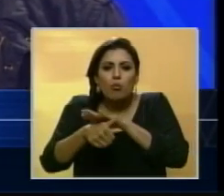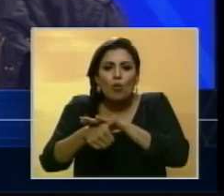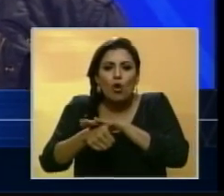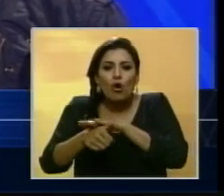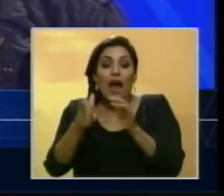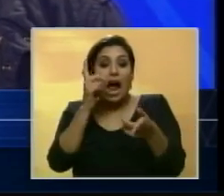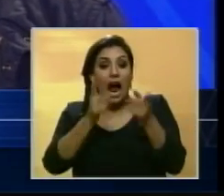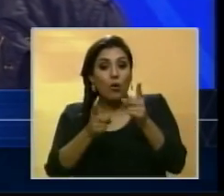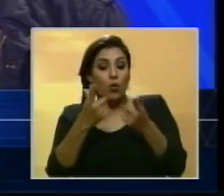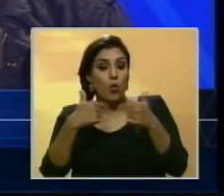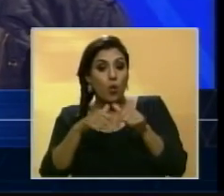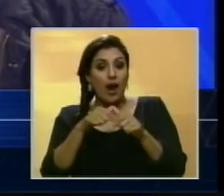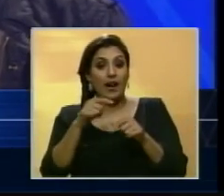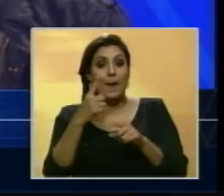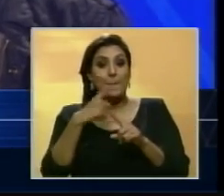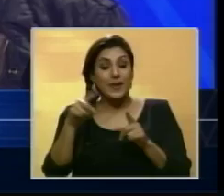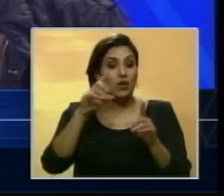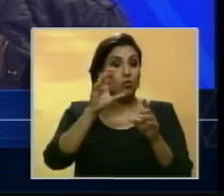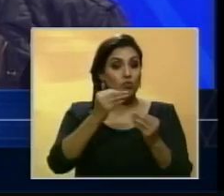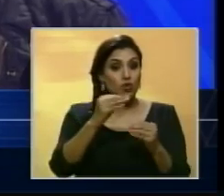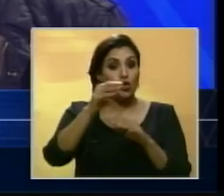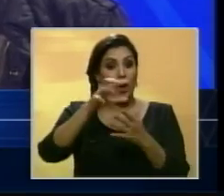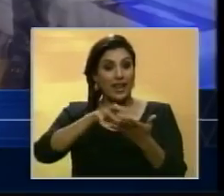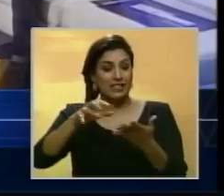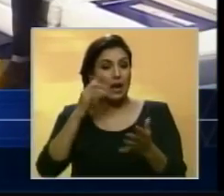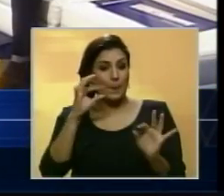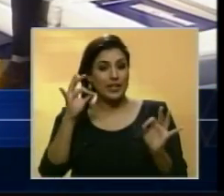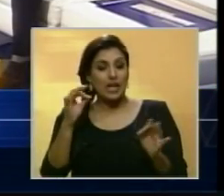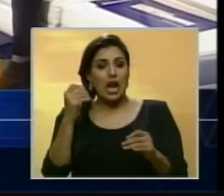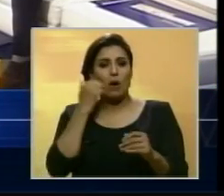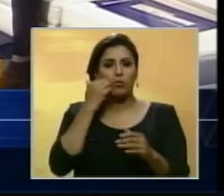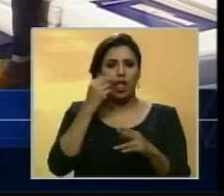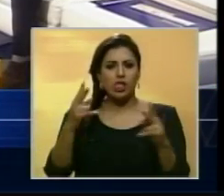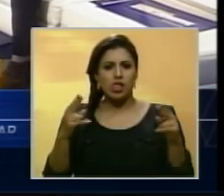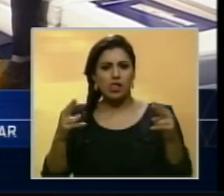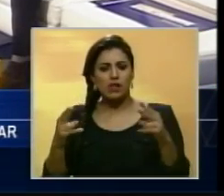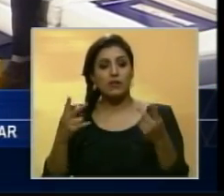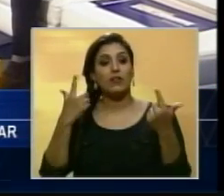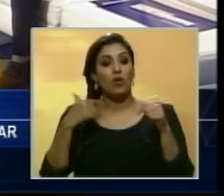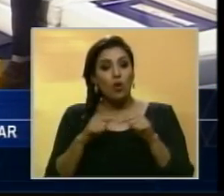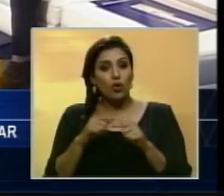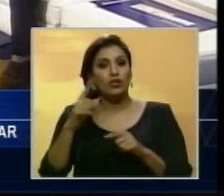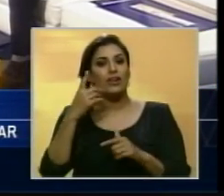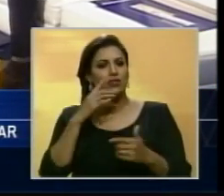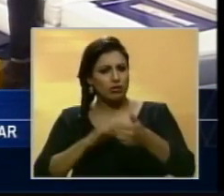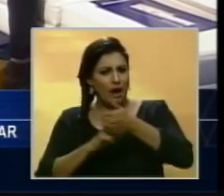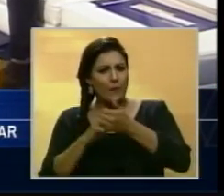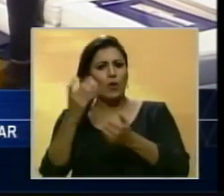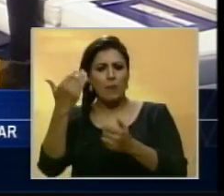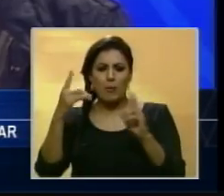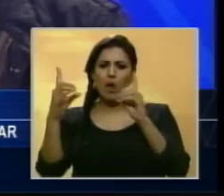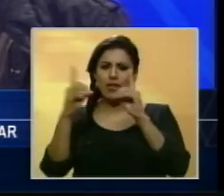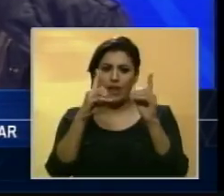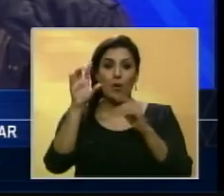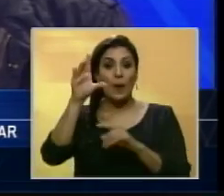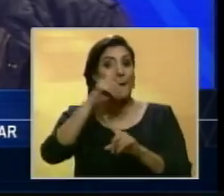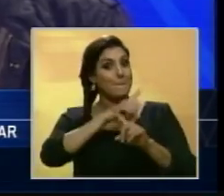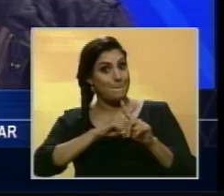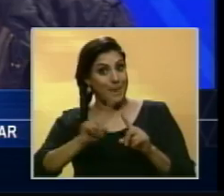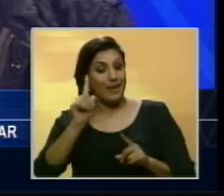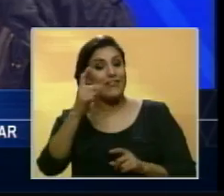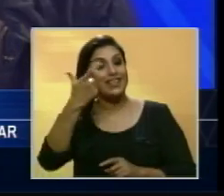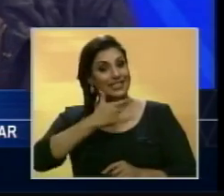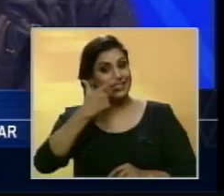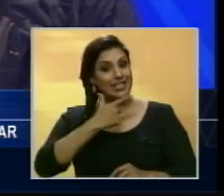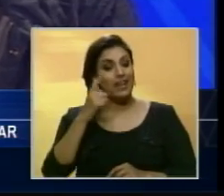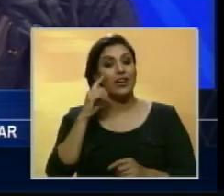importante en muchos estados, en todo el país, pero muchos estados con particularidad. Ocariz añadió que están en favor del diálogo en el país, pero sí es